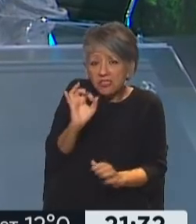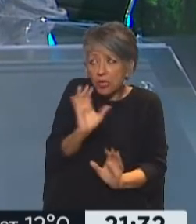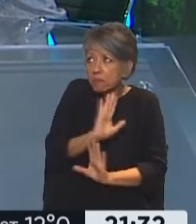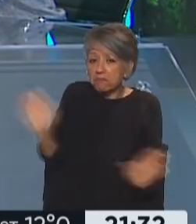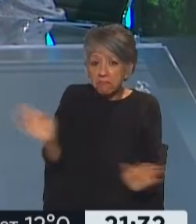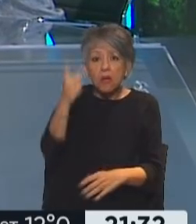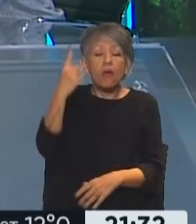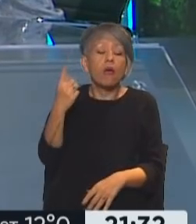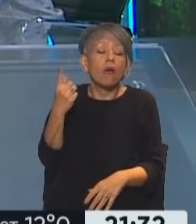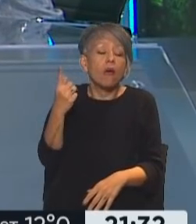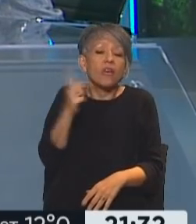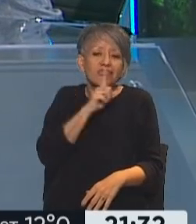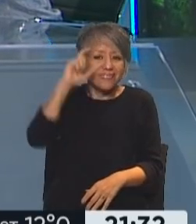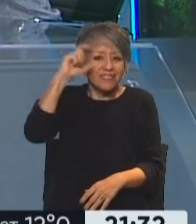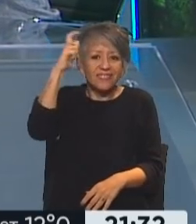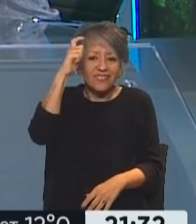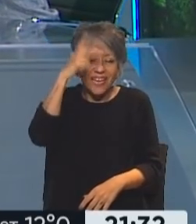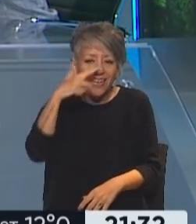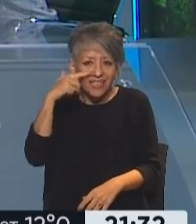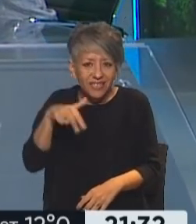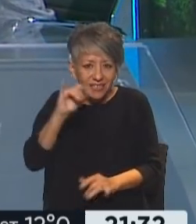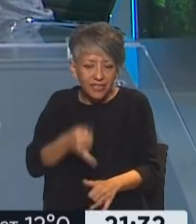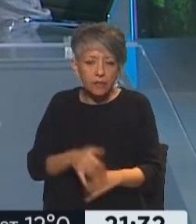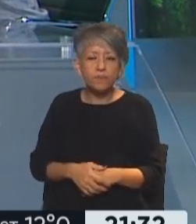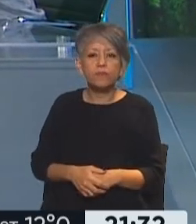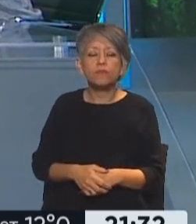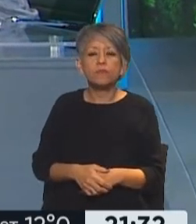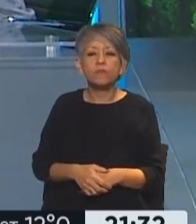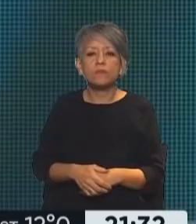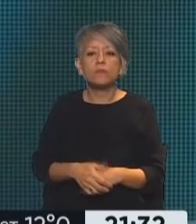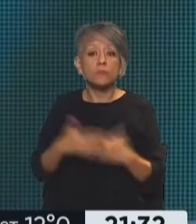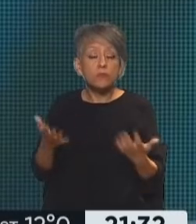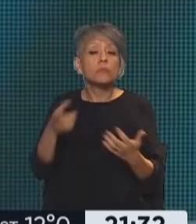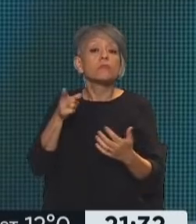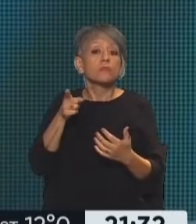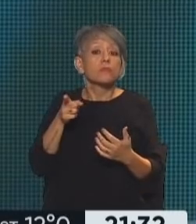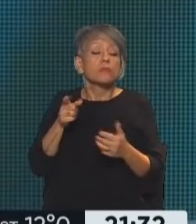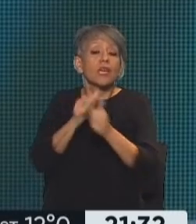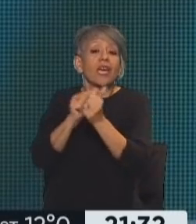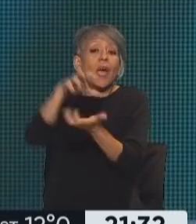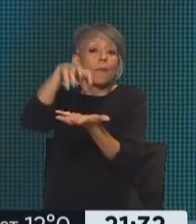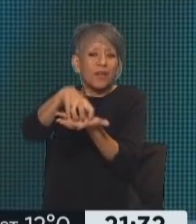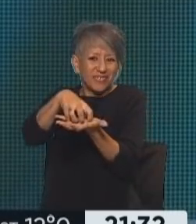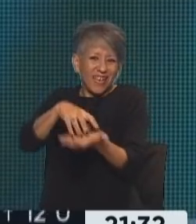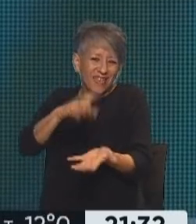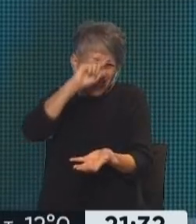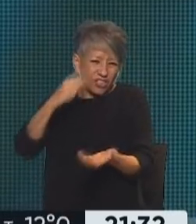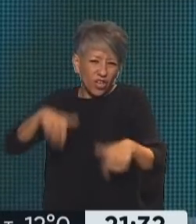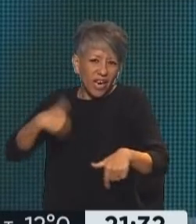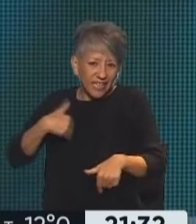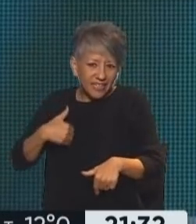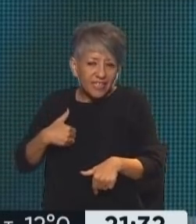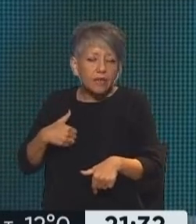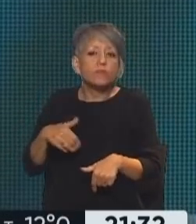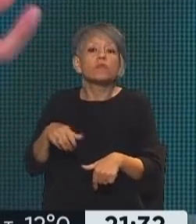que planteaba recién Nazarena, ¿no? Que aparecía por allí una empresa nacional, por el Compre Nacional, ubicada en Villa Constitución, que da cuenta justamente de